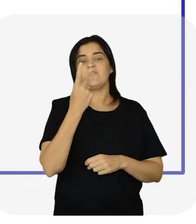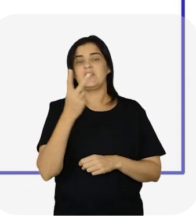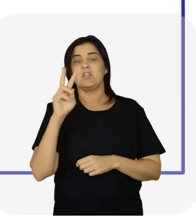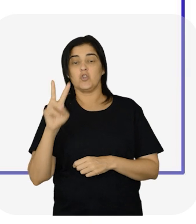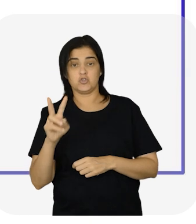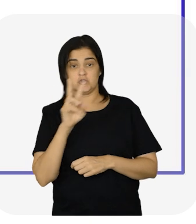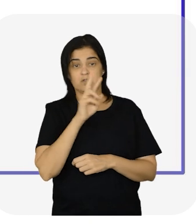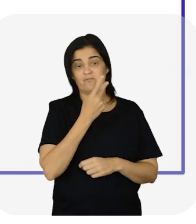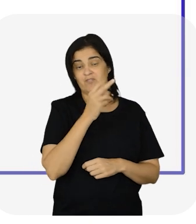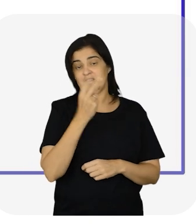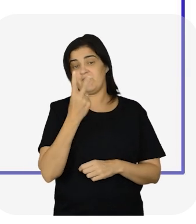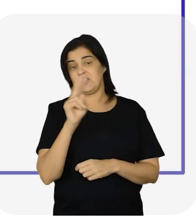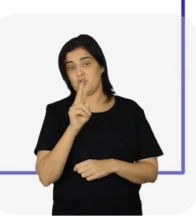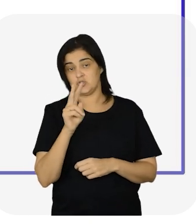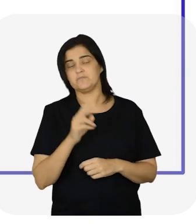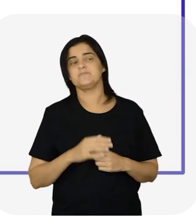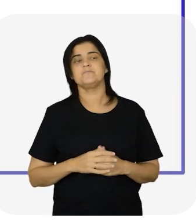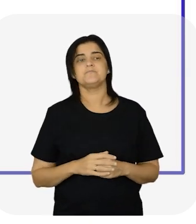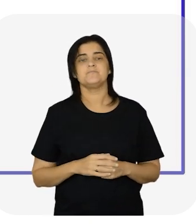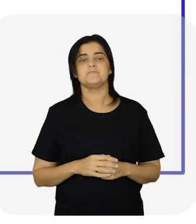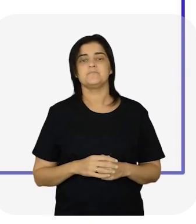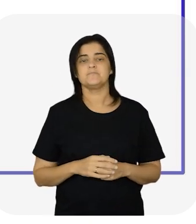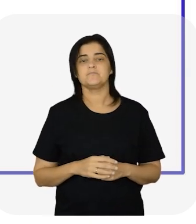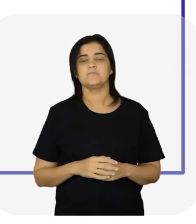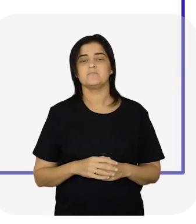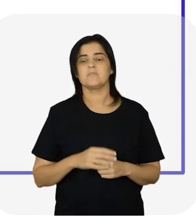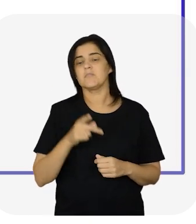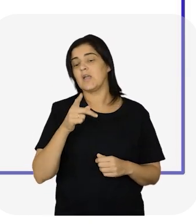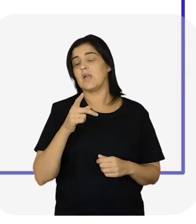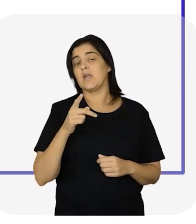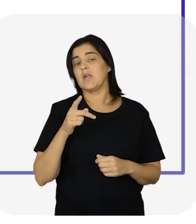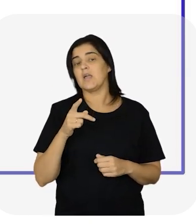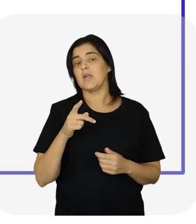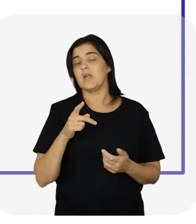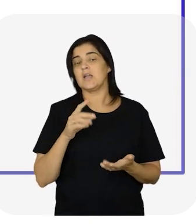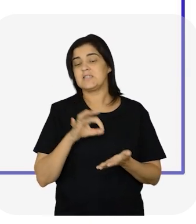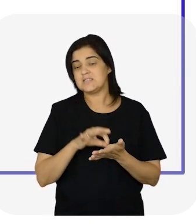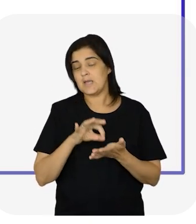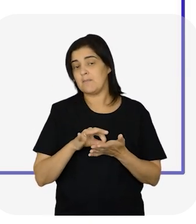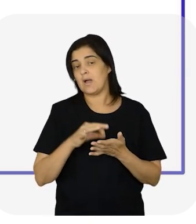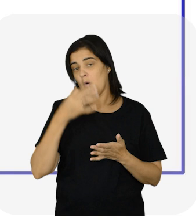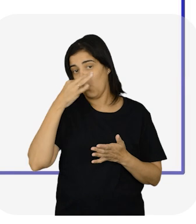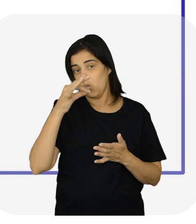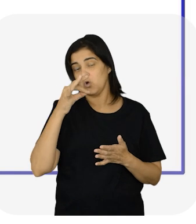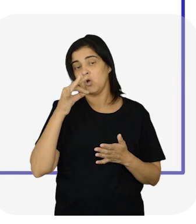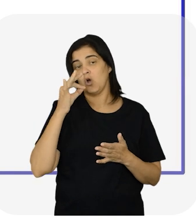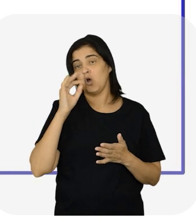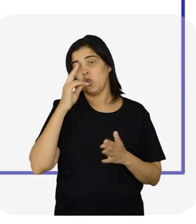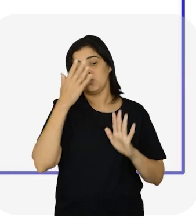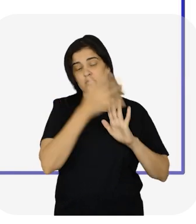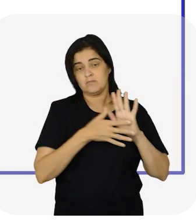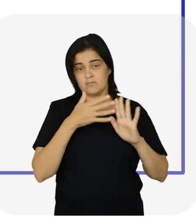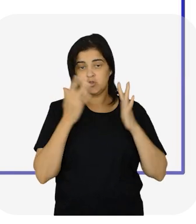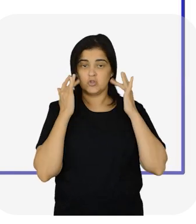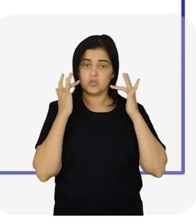2022, ¿sí? Y es del Sistema Único Nacional de Formación Docente.